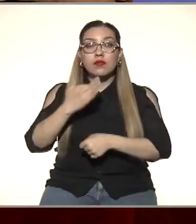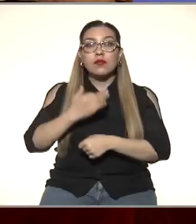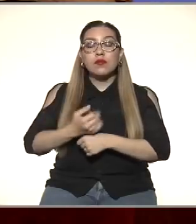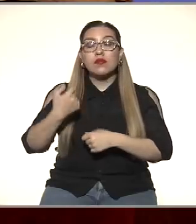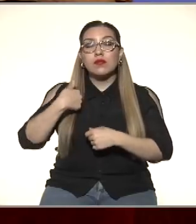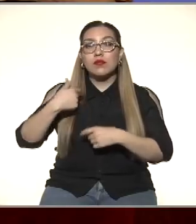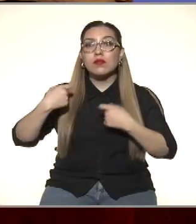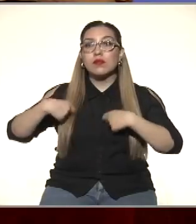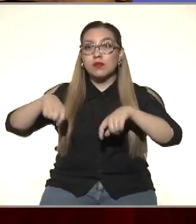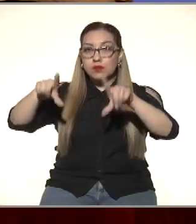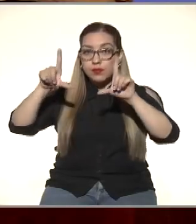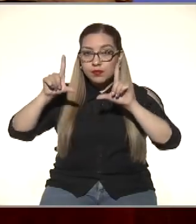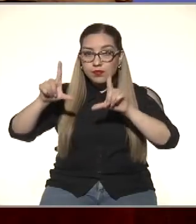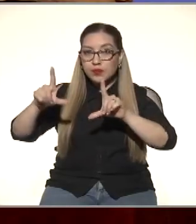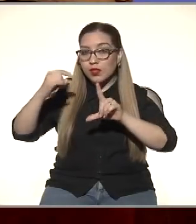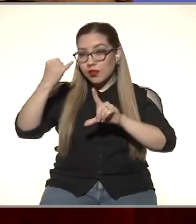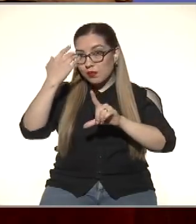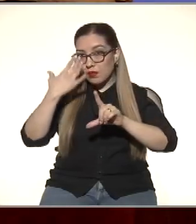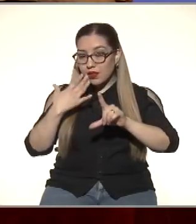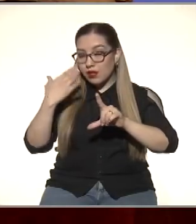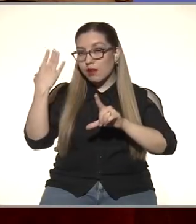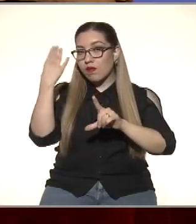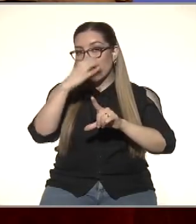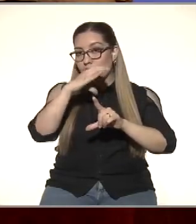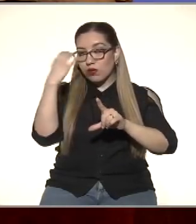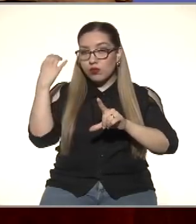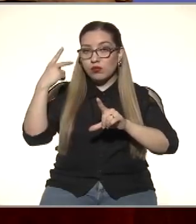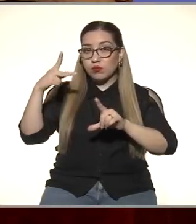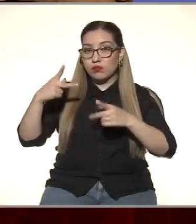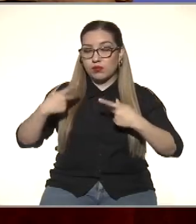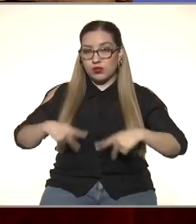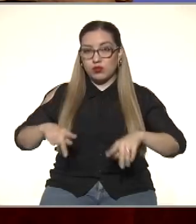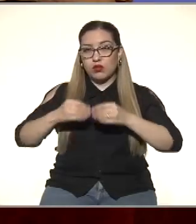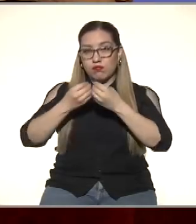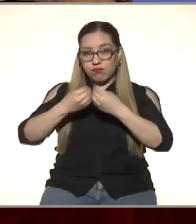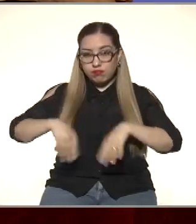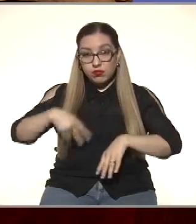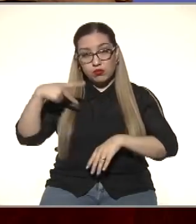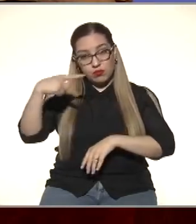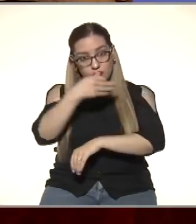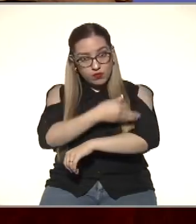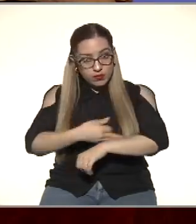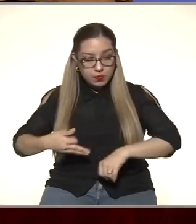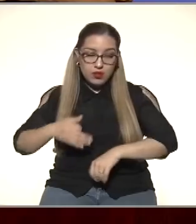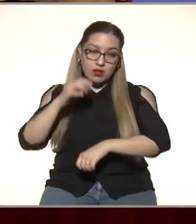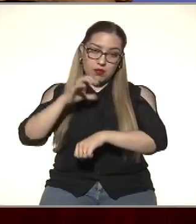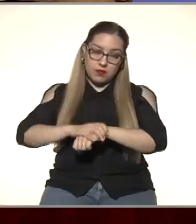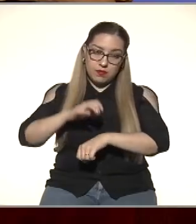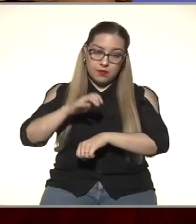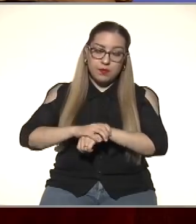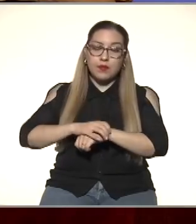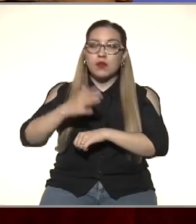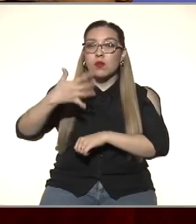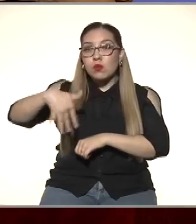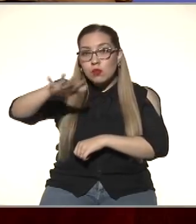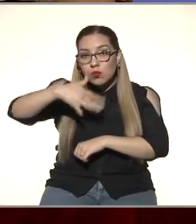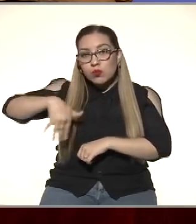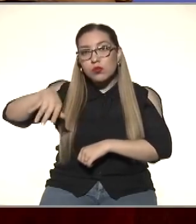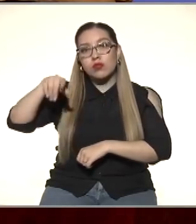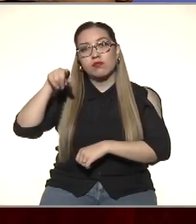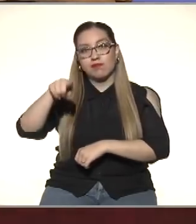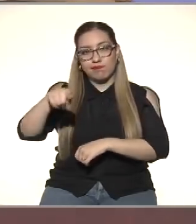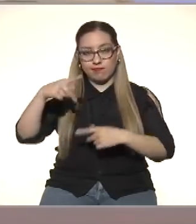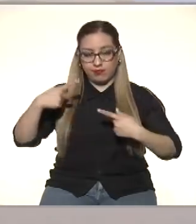que desafortunadamente han desaparecido y cuyos familiares y amigos están en su búsqueda. La primera imagen es la de Leslie Irene López